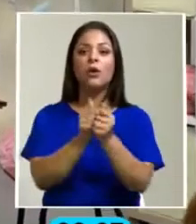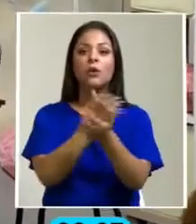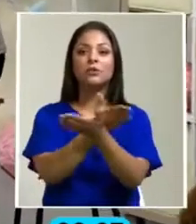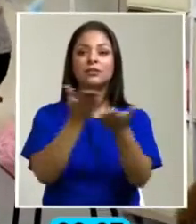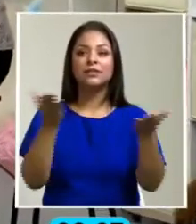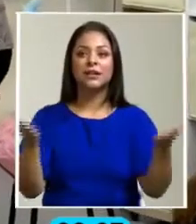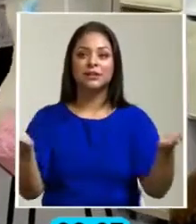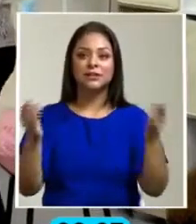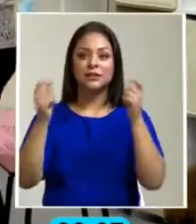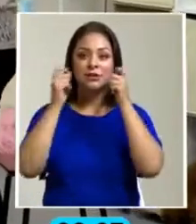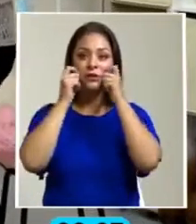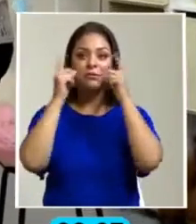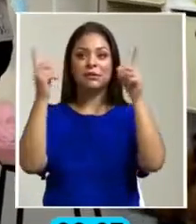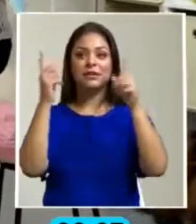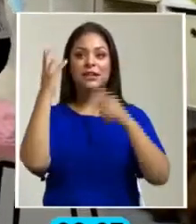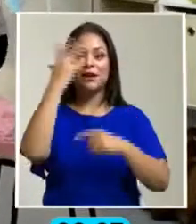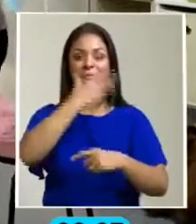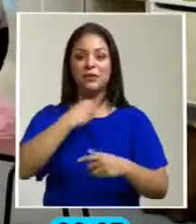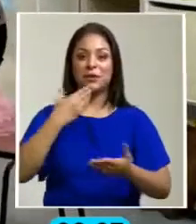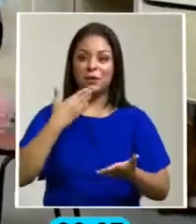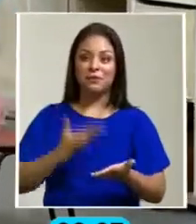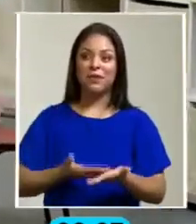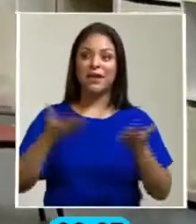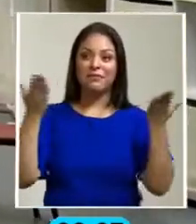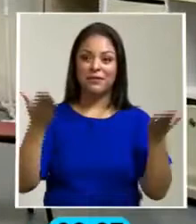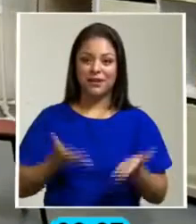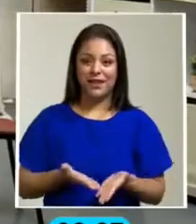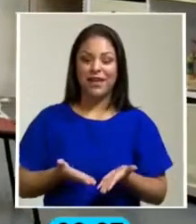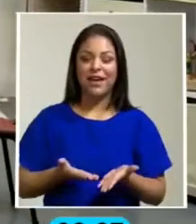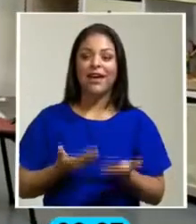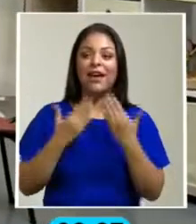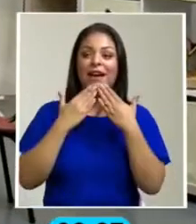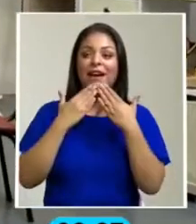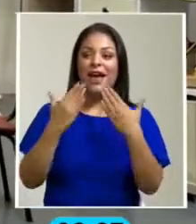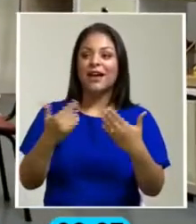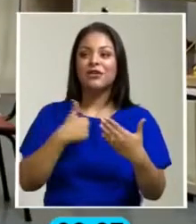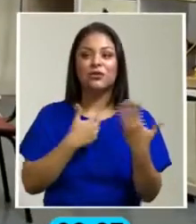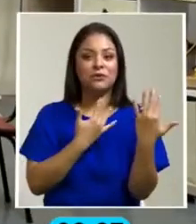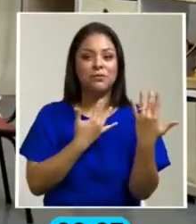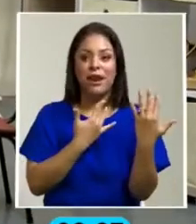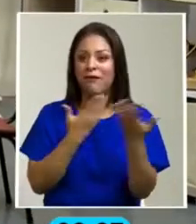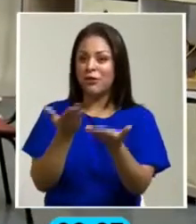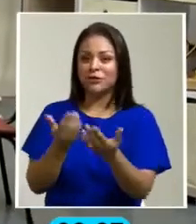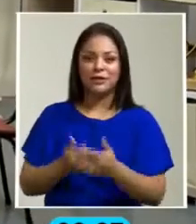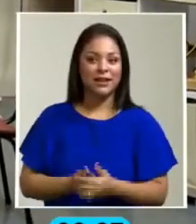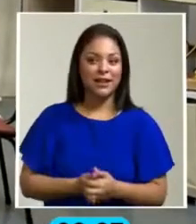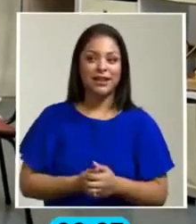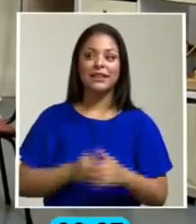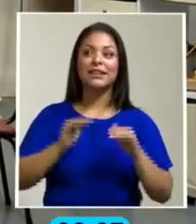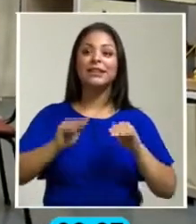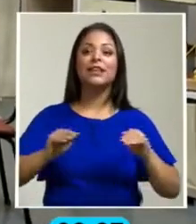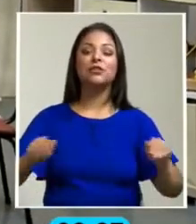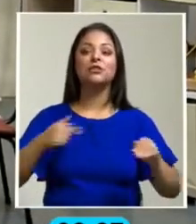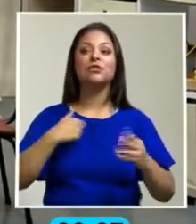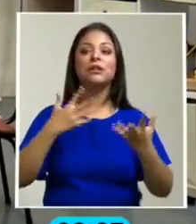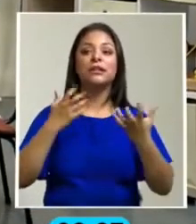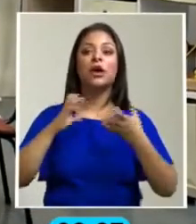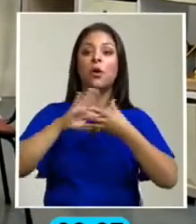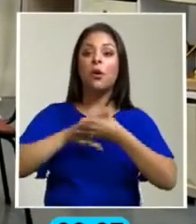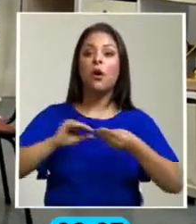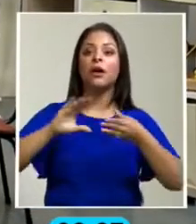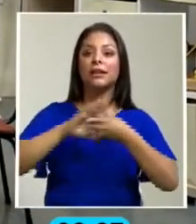sorpresa tan linda! ¡Bienvenida! Muchísimas gracias. ¡Ay, no la esperaba! Niños y niñas, les voy a contar. Hoy tengo entonces